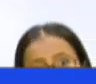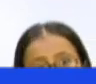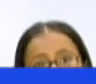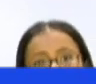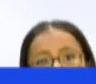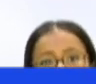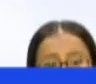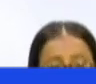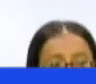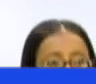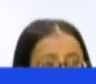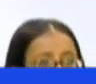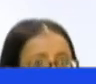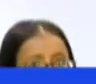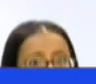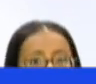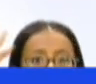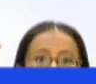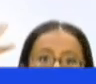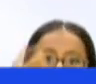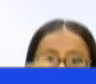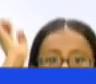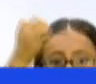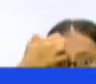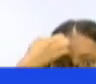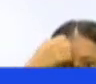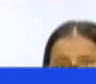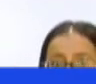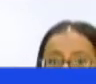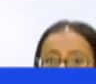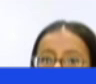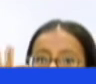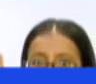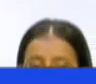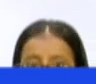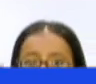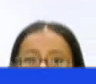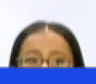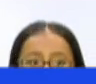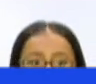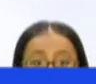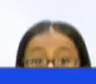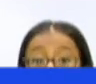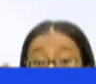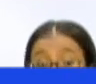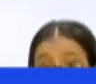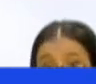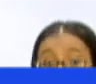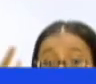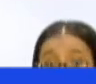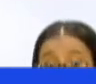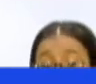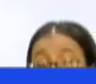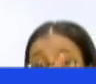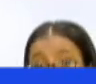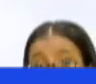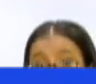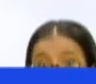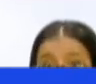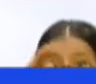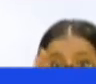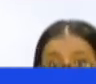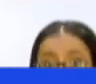cartel luego del golpe de Estado de 2009. Este caso está registrado en